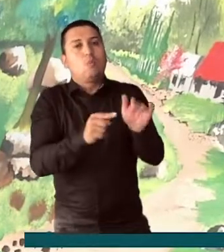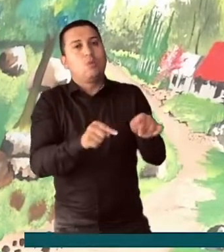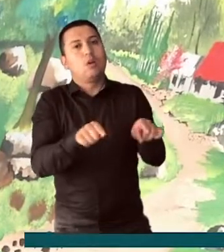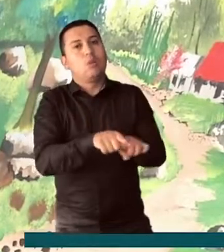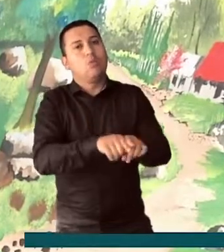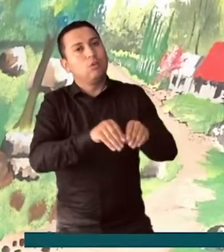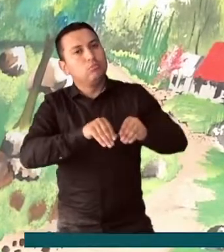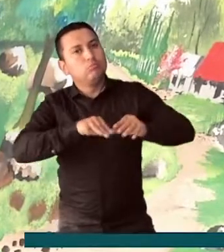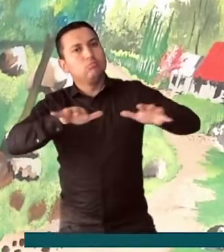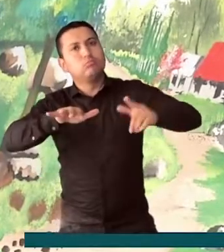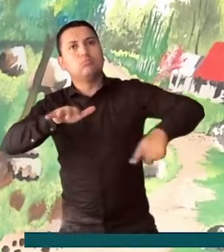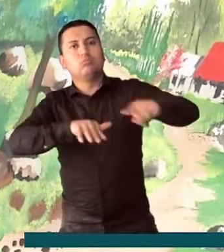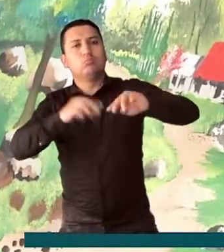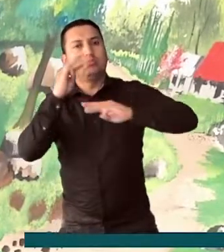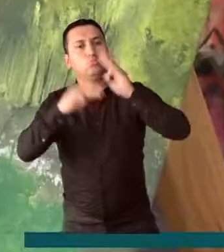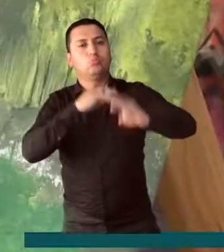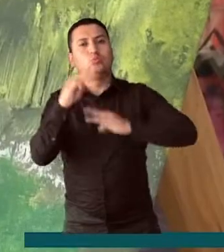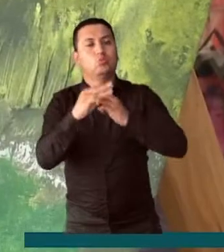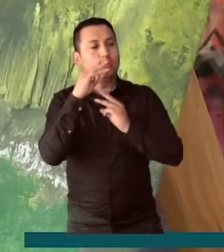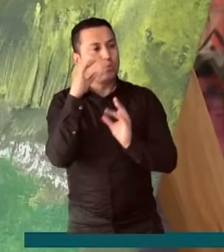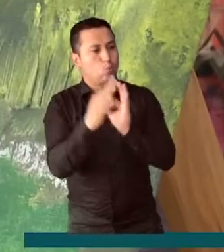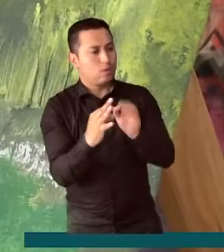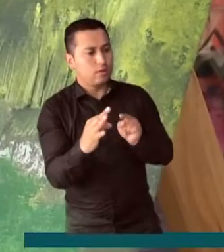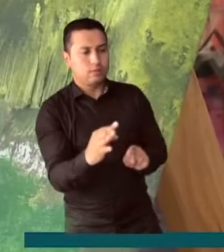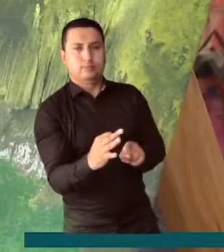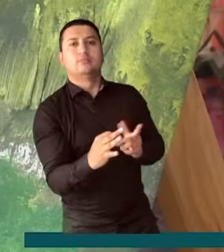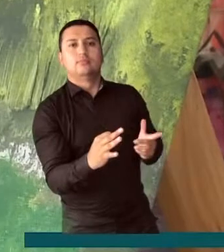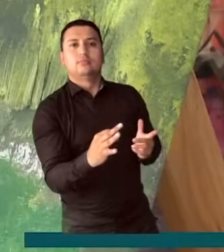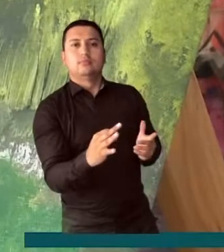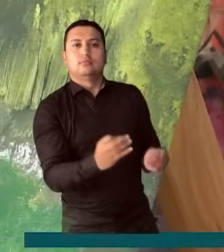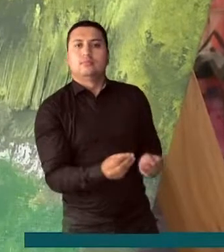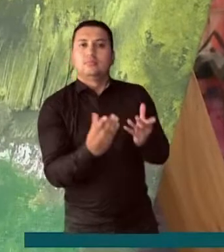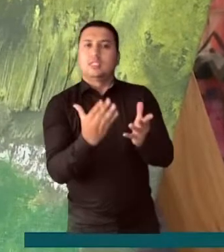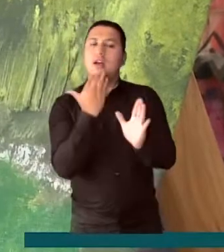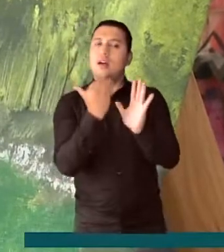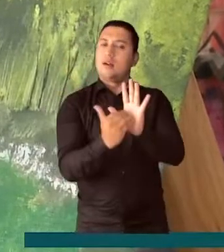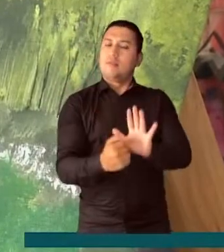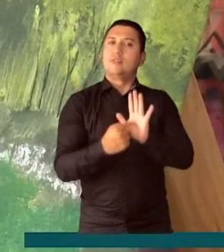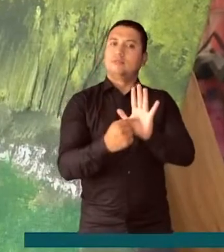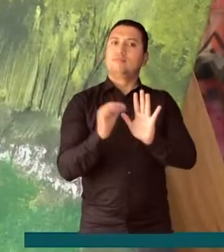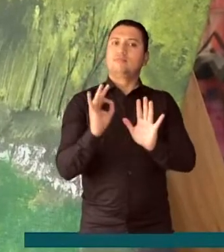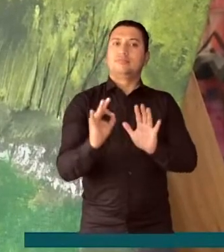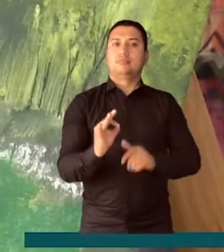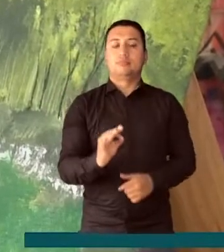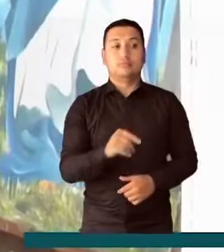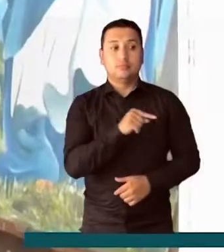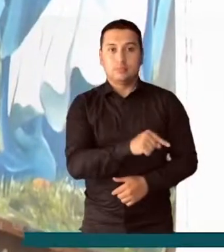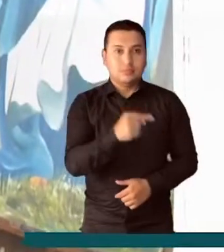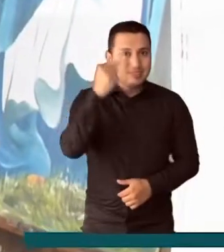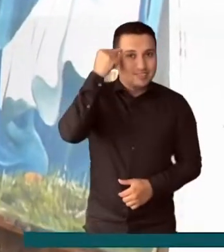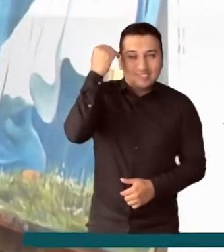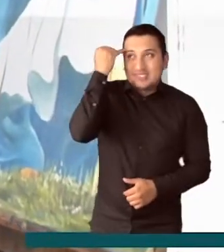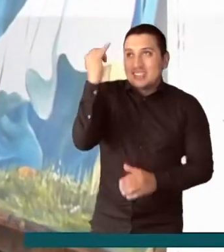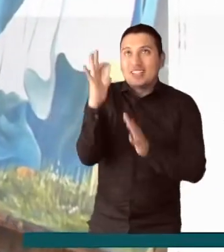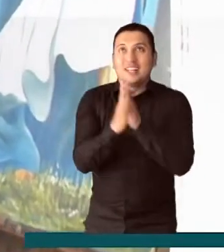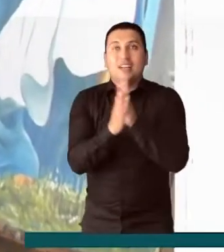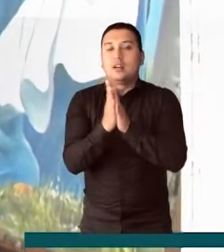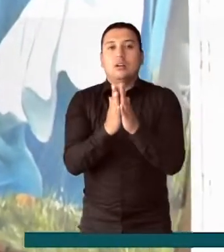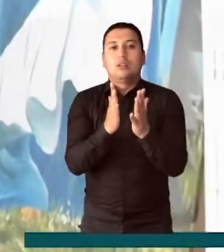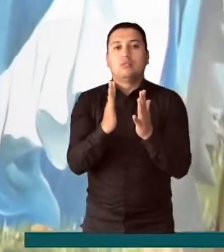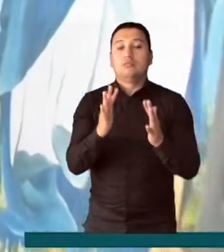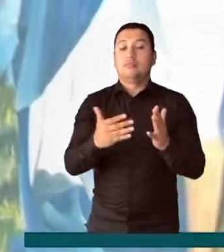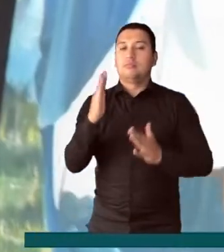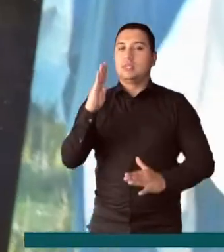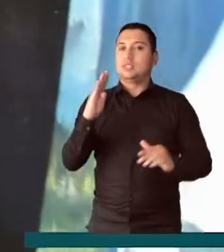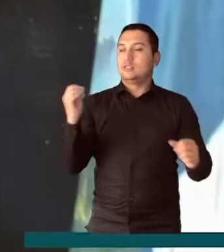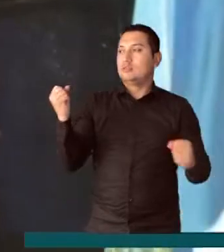porque pues es dejar huella al planeta, cuidarlo y obviamente dar el mejor ejemplo. Su mayor inspiración y apoyo es